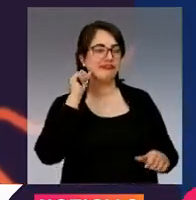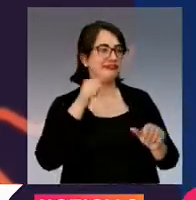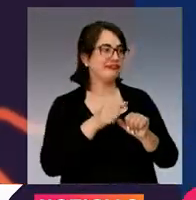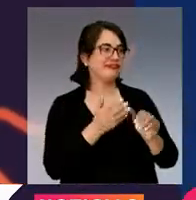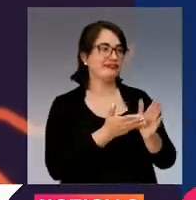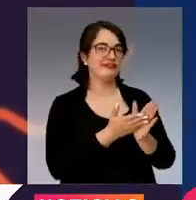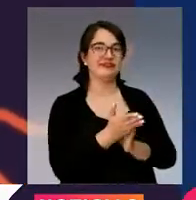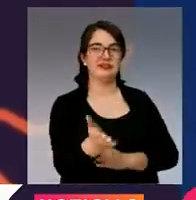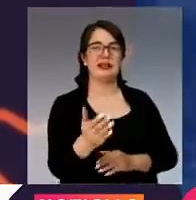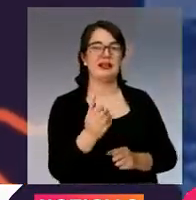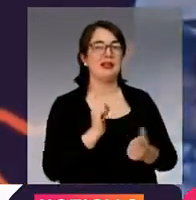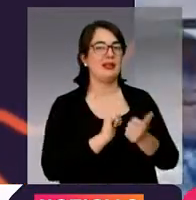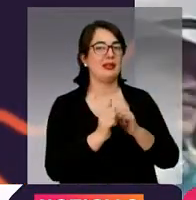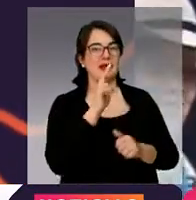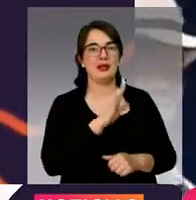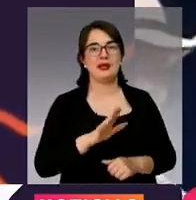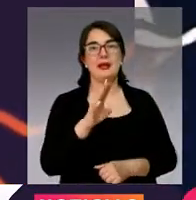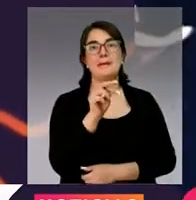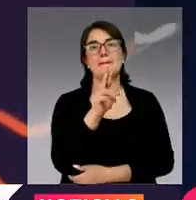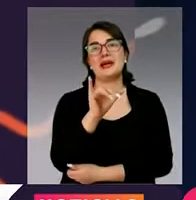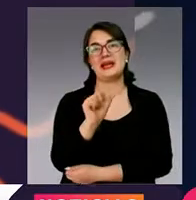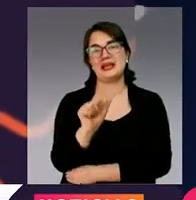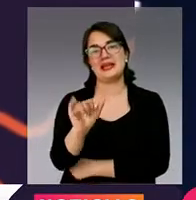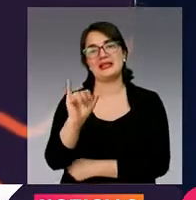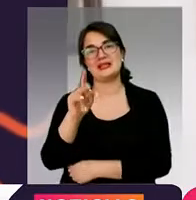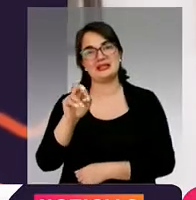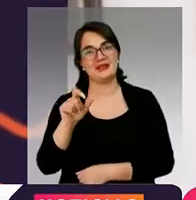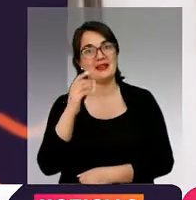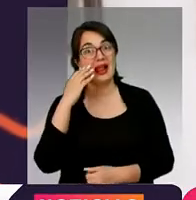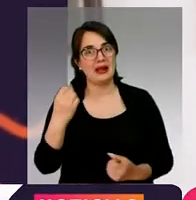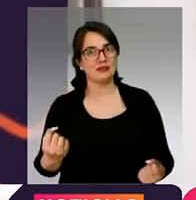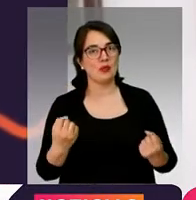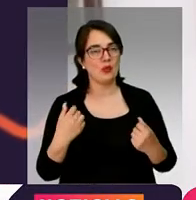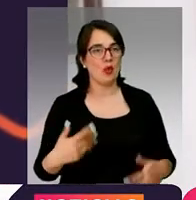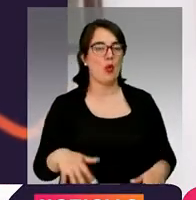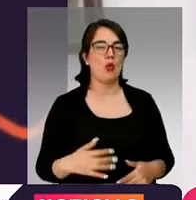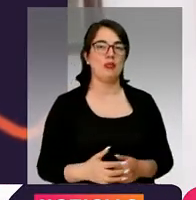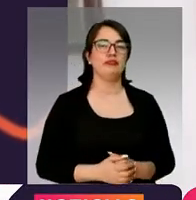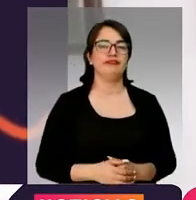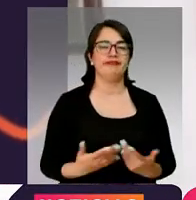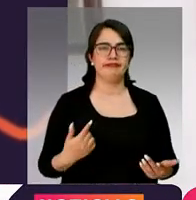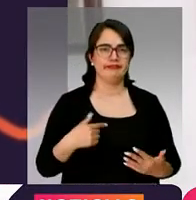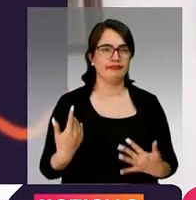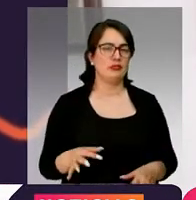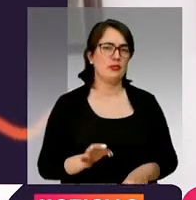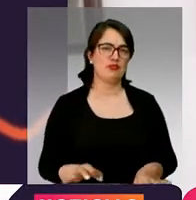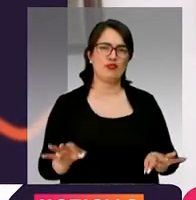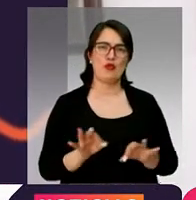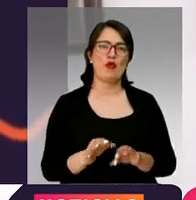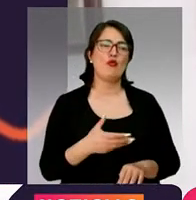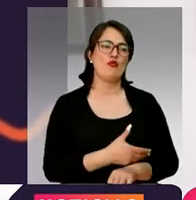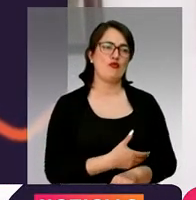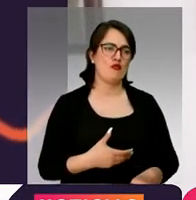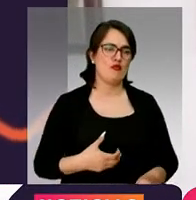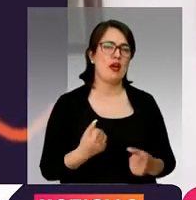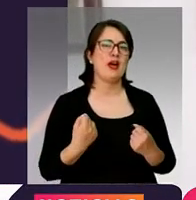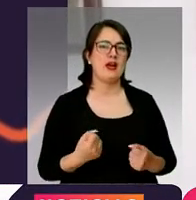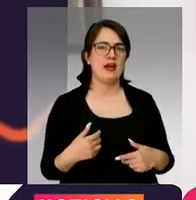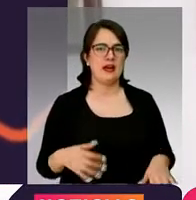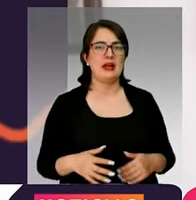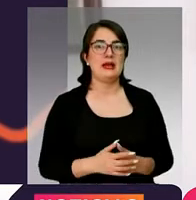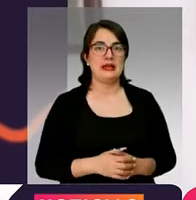Deporte Nacional, María Isabel Urrutia. Uno tuvo referentes muy importantes y muy fuertes, como fue